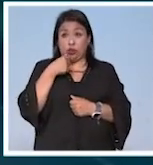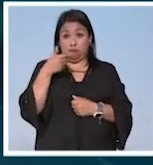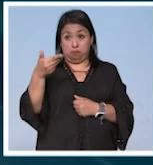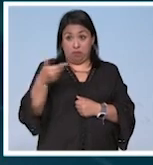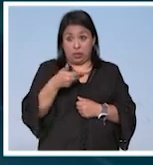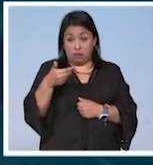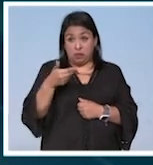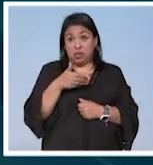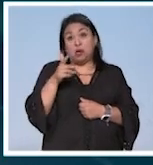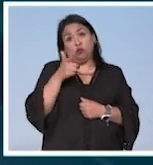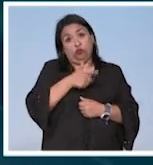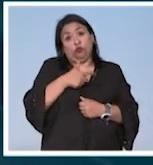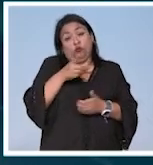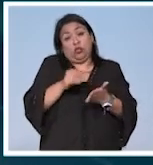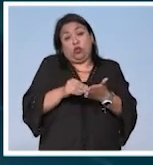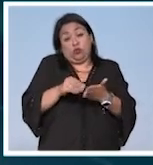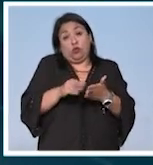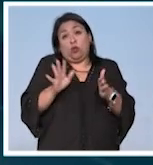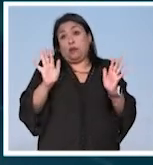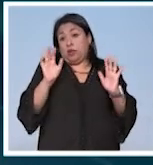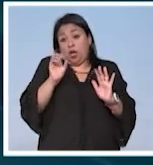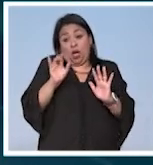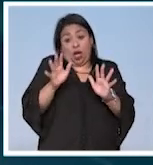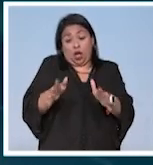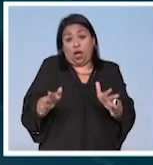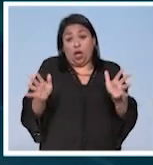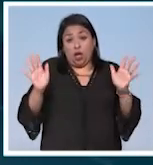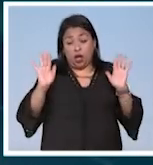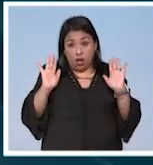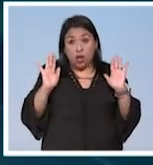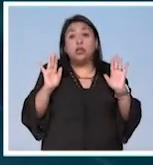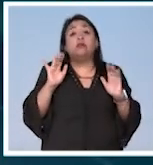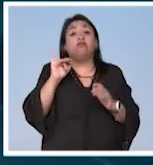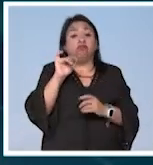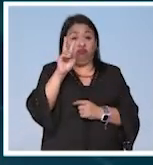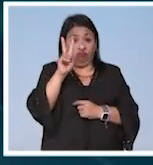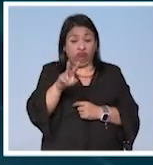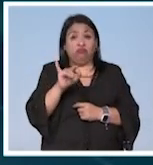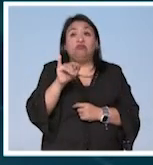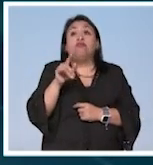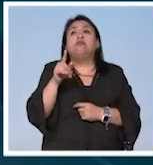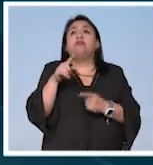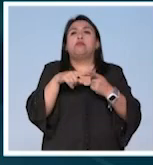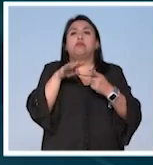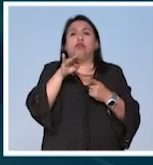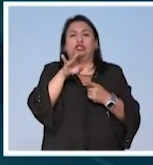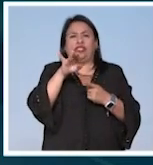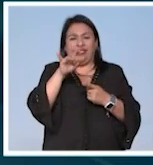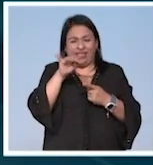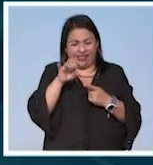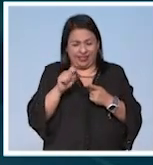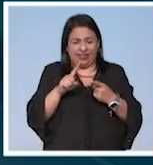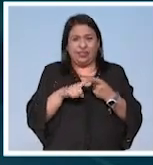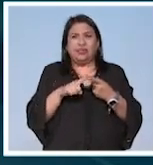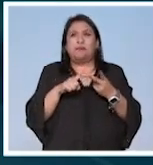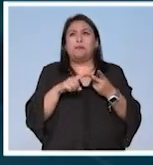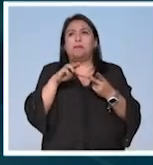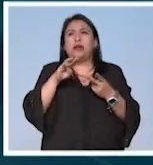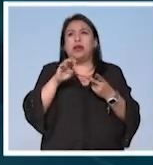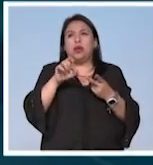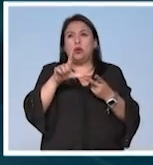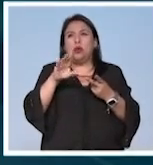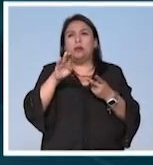pidiendo es que les sigue gustando tal como está no Y sí efectivamente es edades eh Manuel